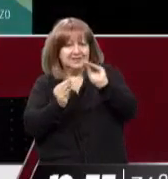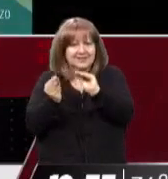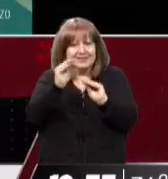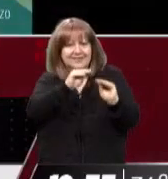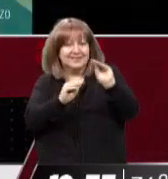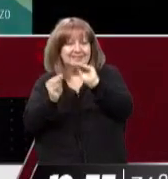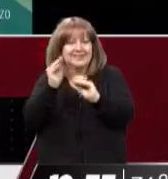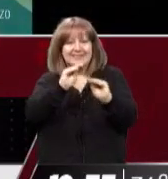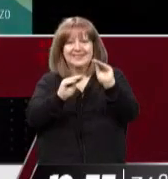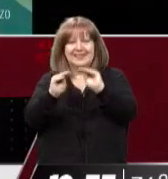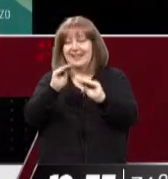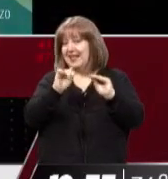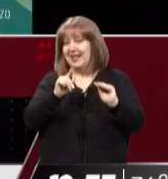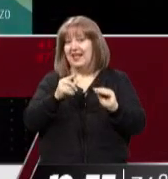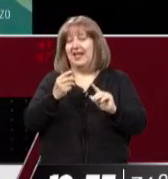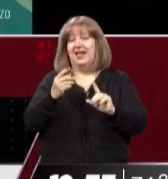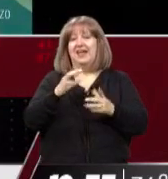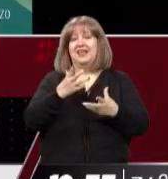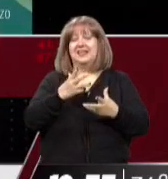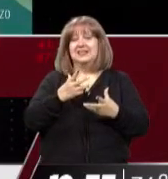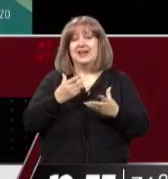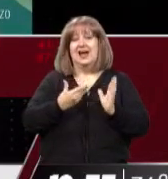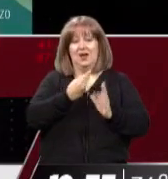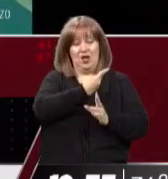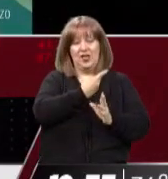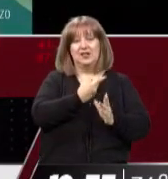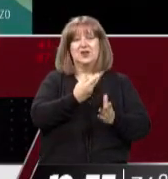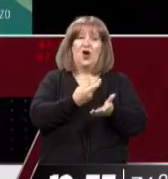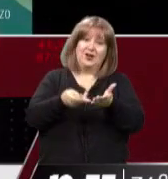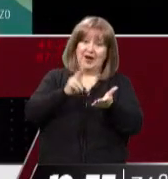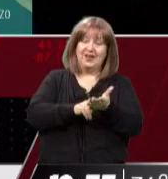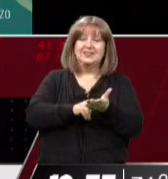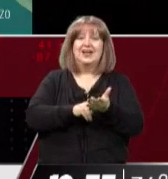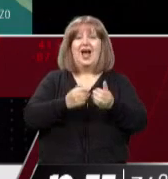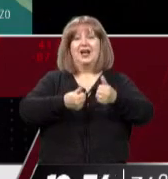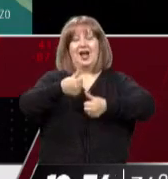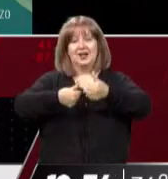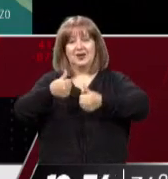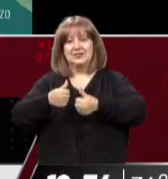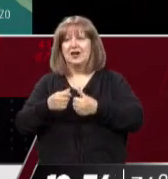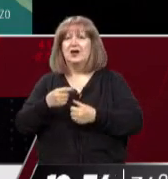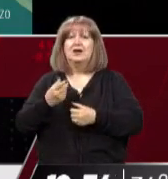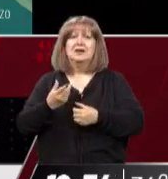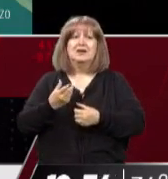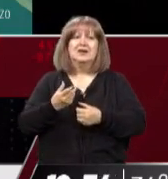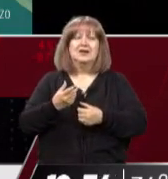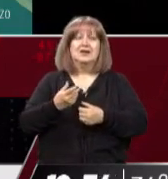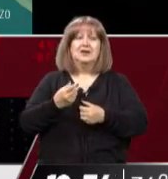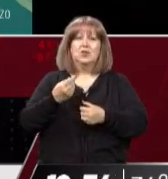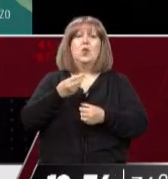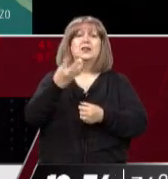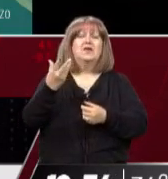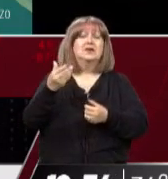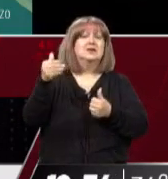idea fue de alguna forma presentarnos una vez más a este concurso que ¿Hacían muchas veces se